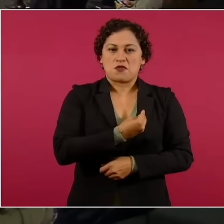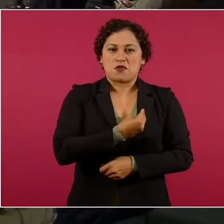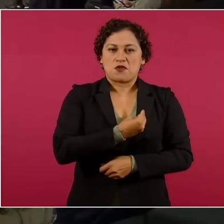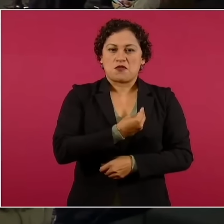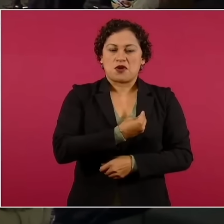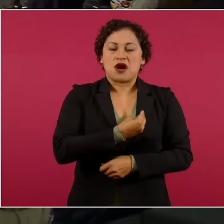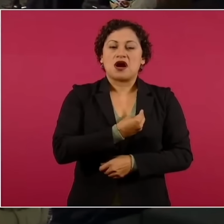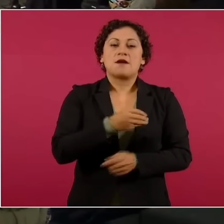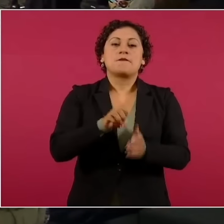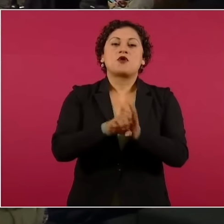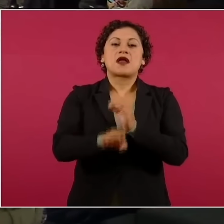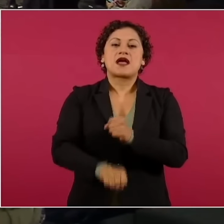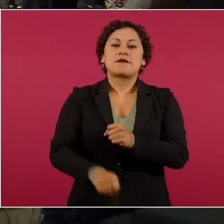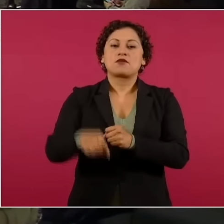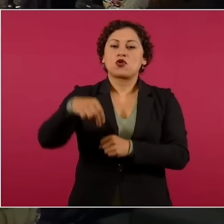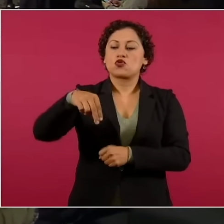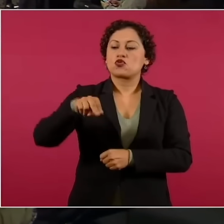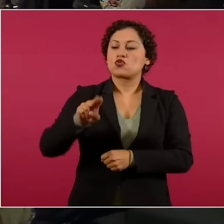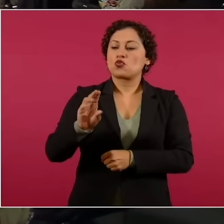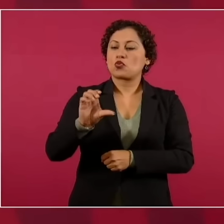radiaciones nucleares,